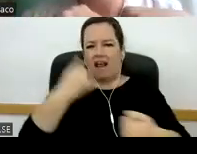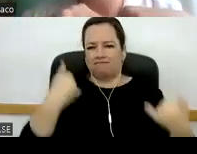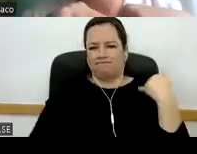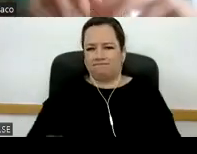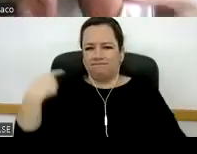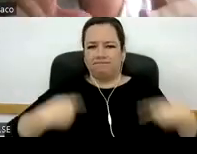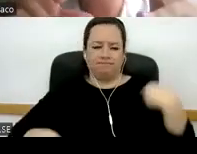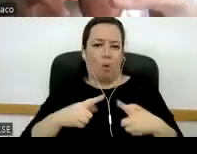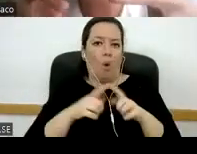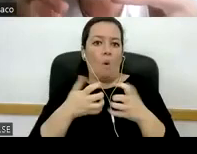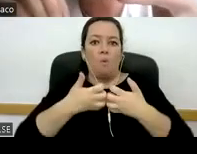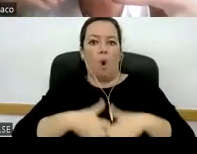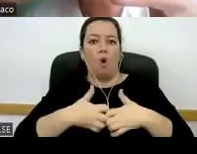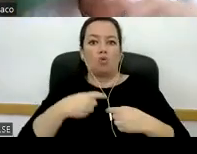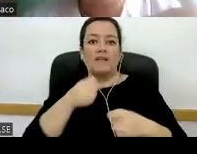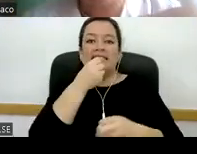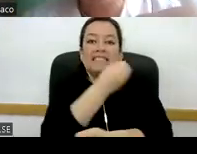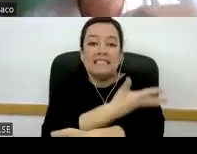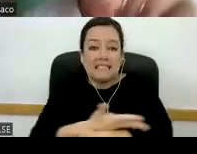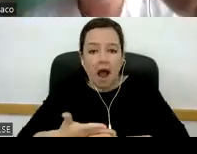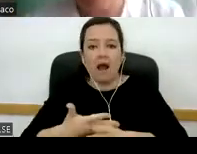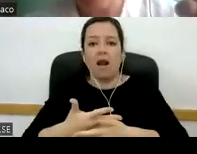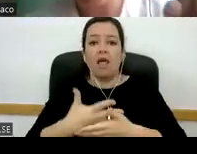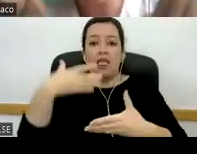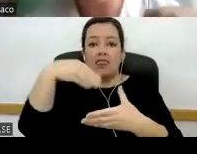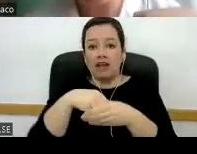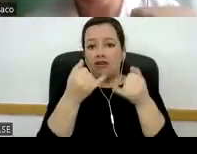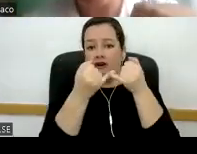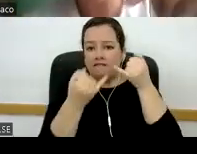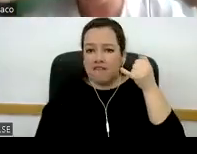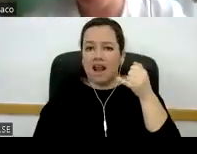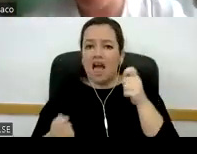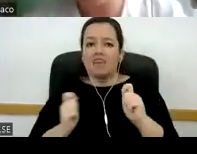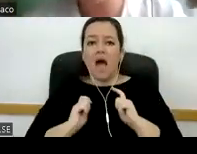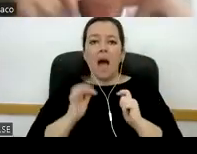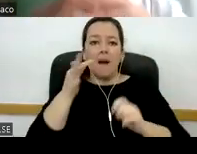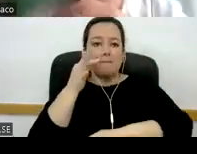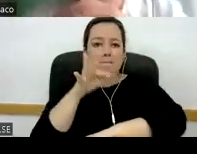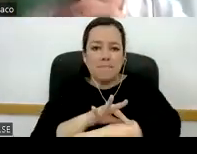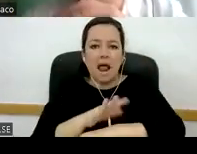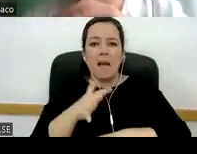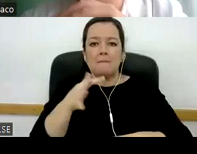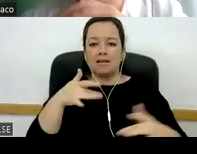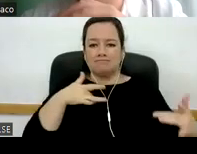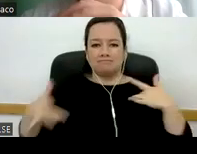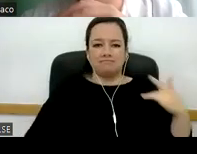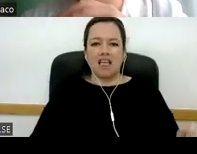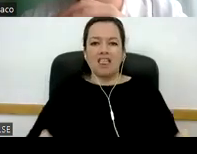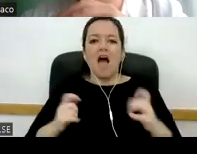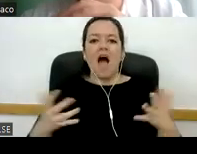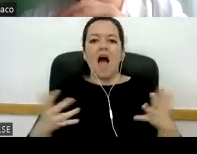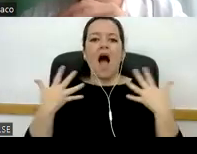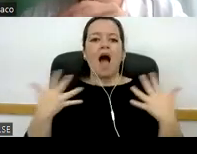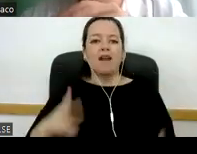capilares, es decir, es el motor que al fin y al cabo consigue que la sangre a través de los vasos llegue a los tejidos y los oxigene y los dote de